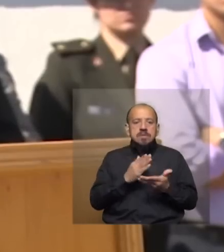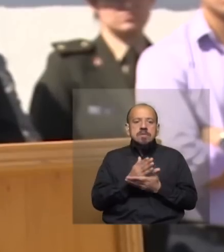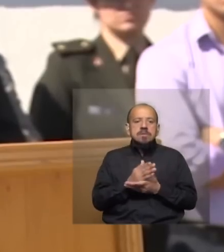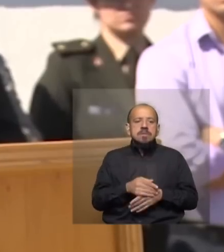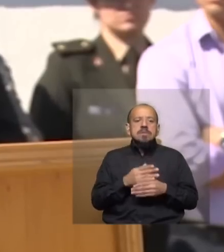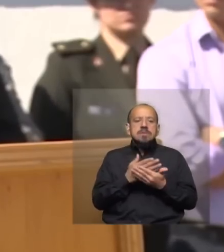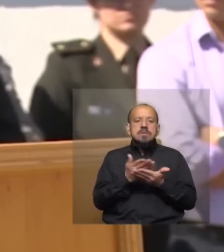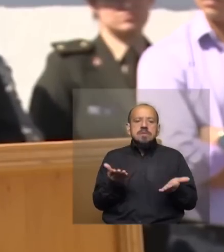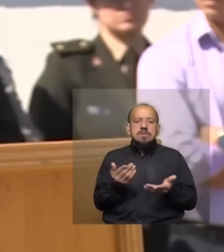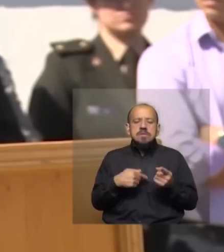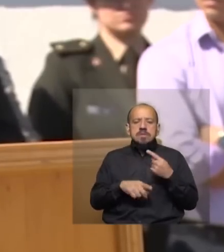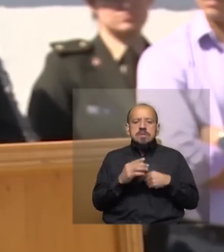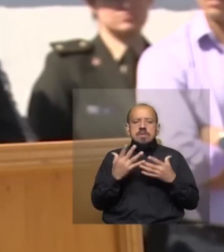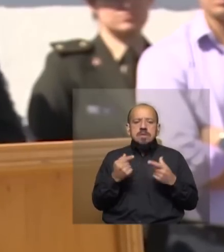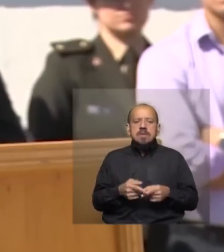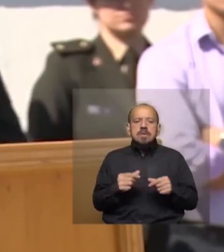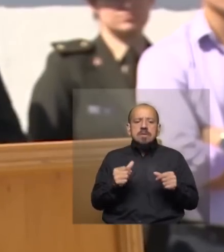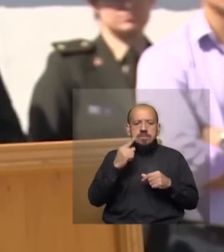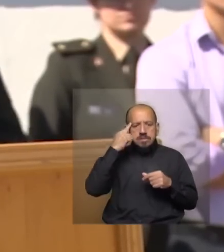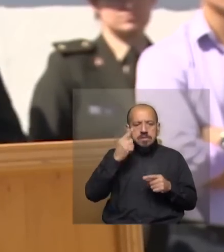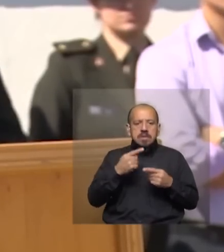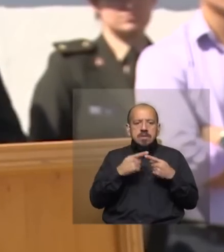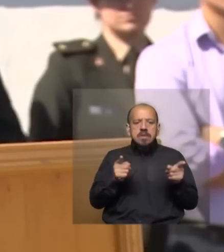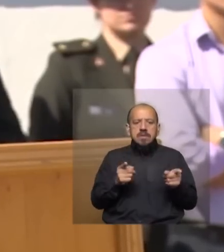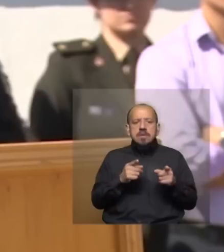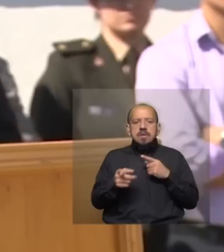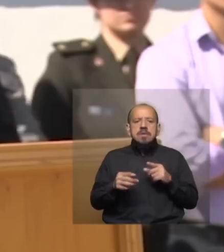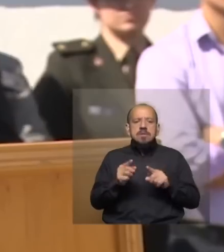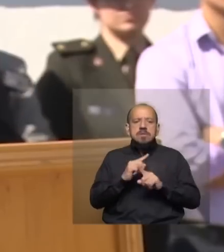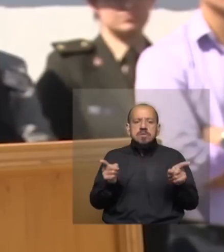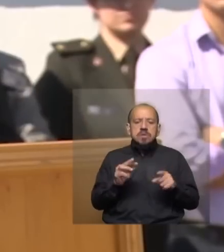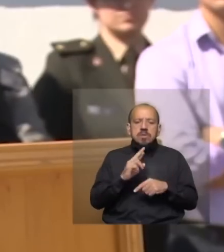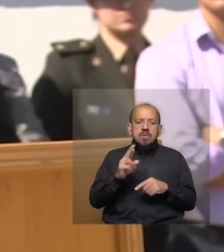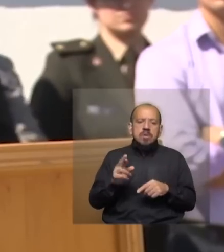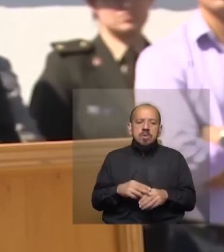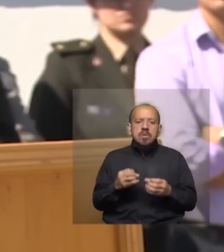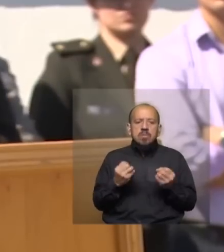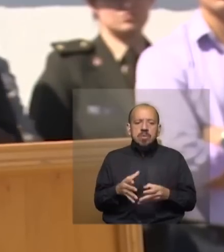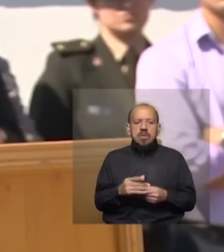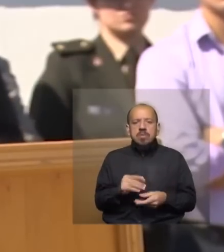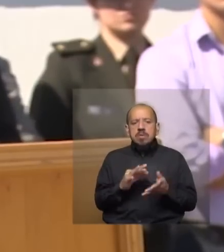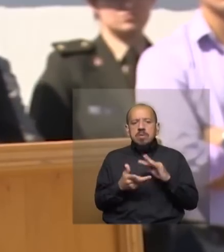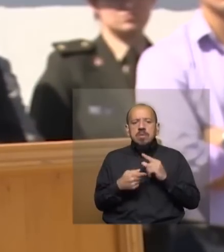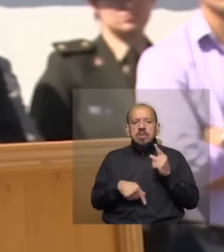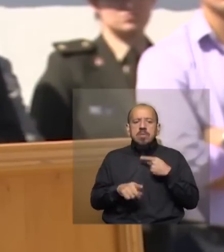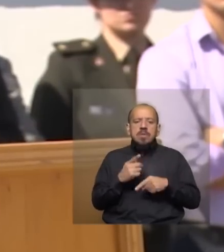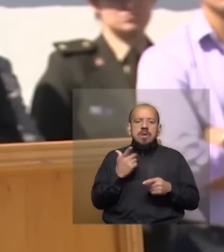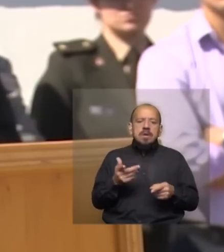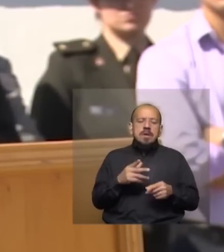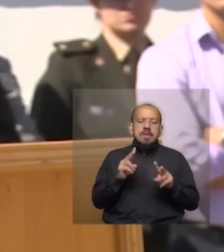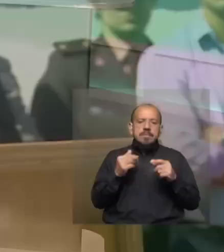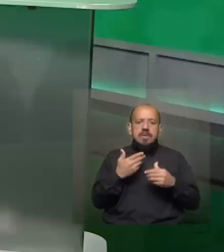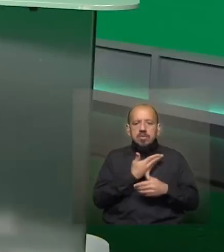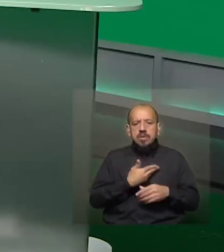atribución de malignas intenciones a quienes piensan distinto aclarando que si no se le ha contestado es nada más que como un sacrificio más a la marcha del